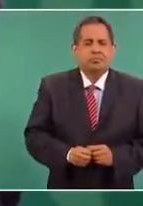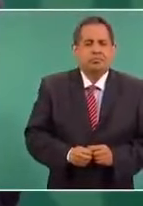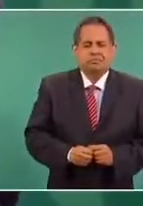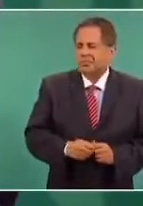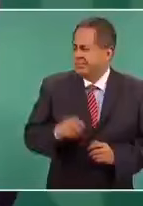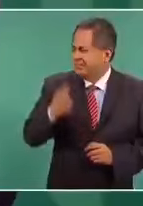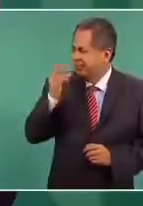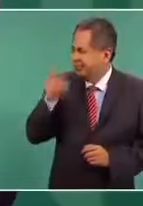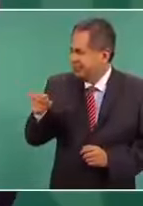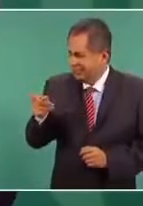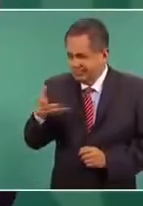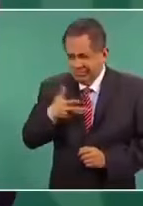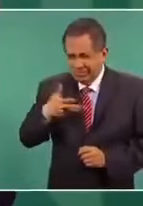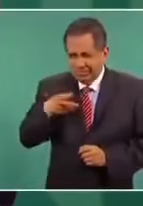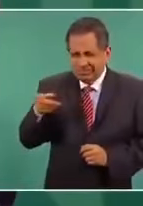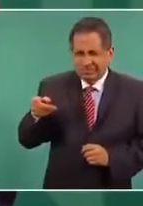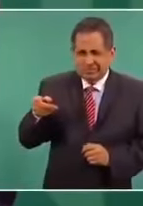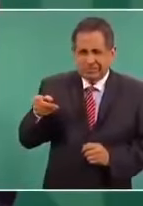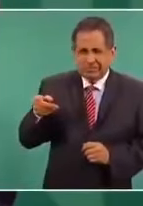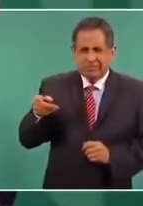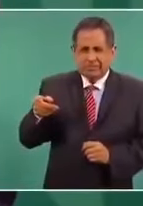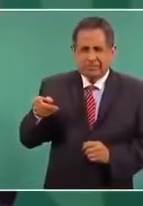No sé si no tienen ahí la,